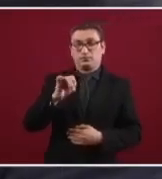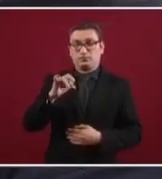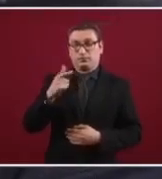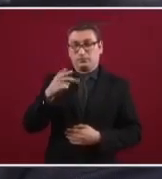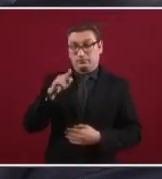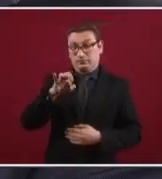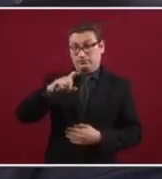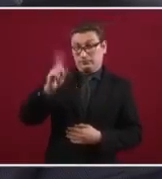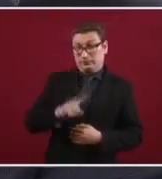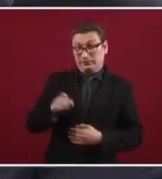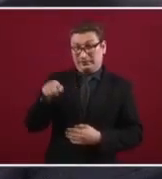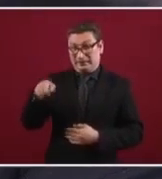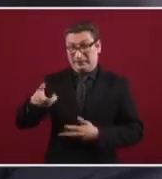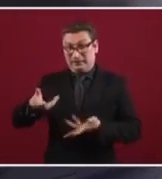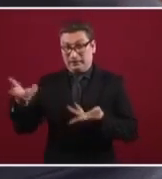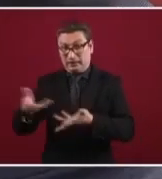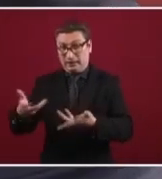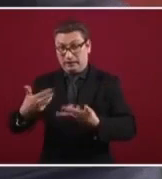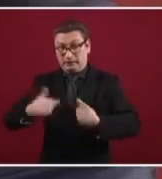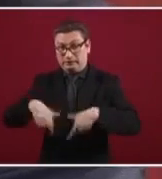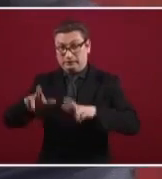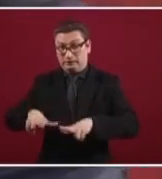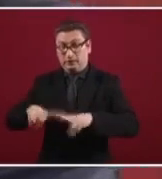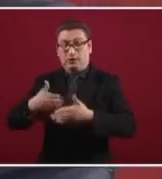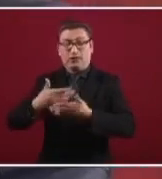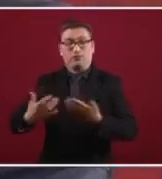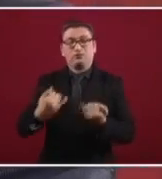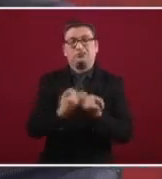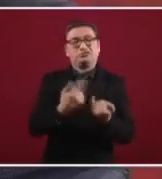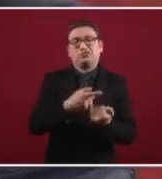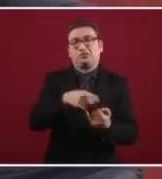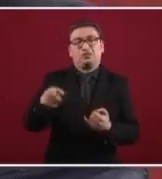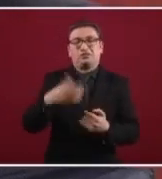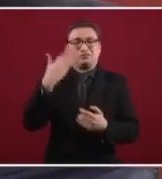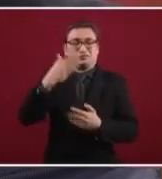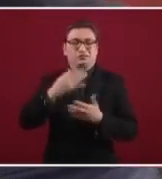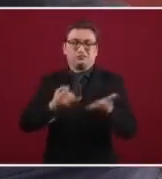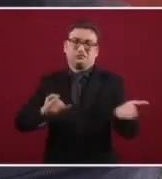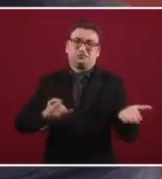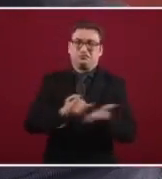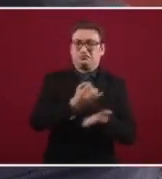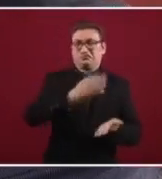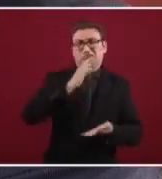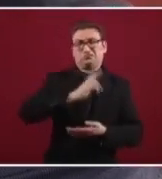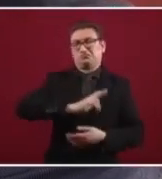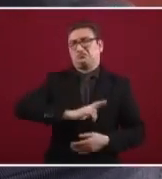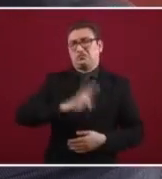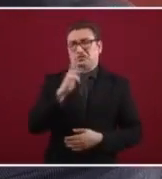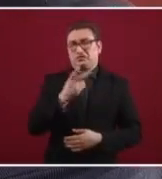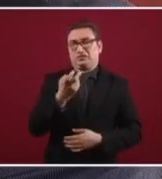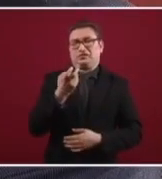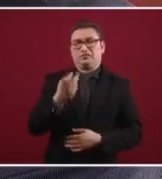Creo que fueron de las mejores decisiones que se han tomado